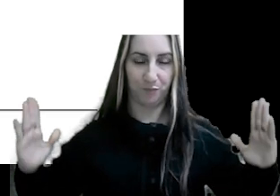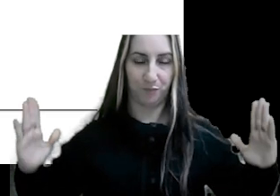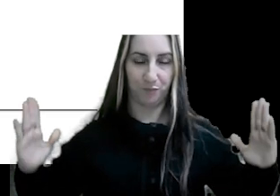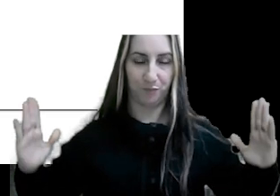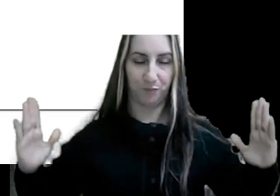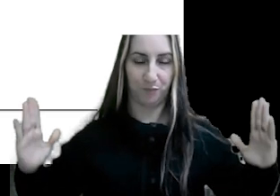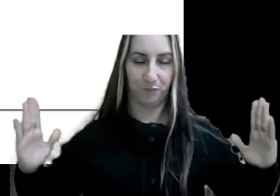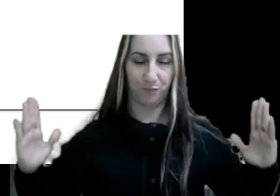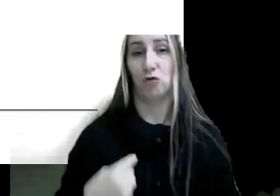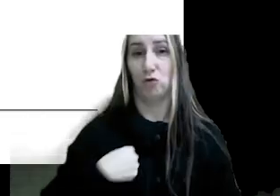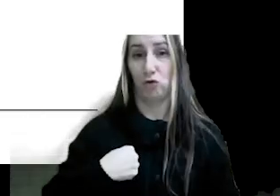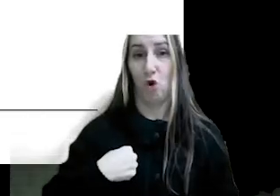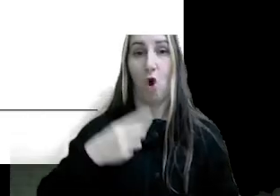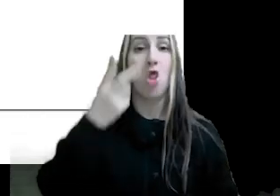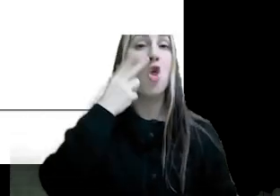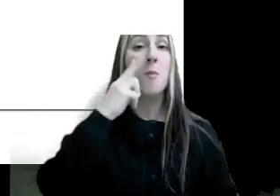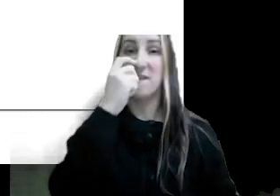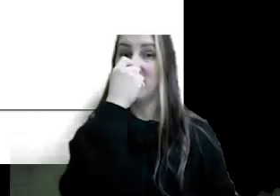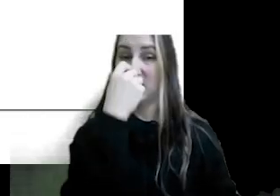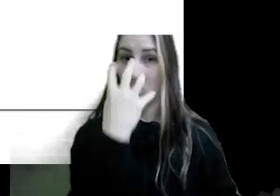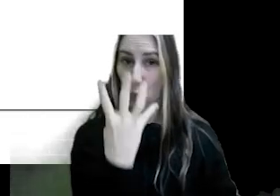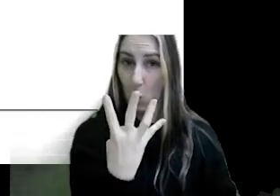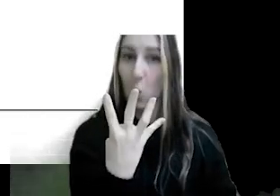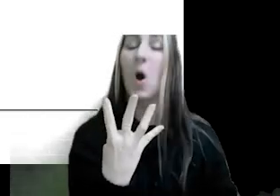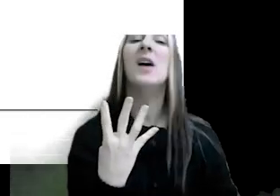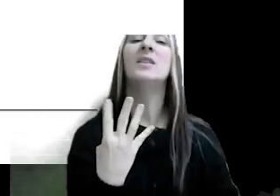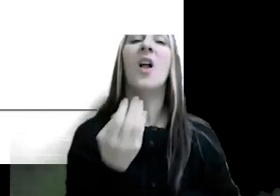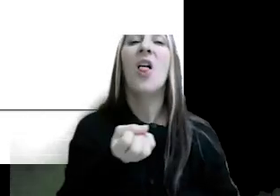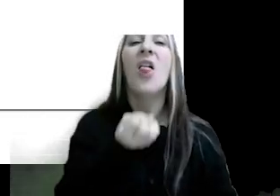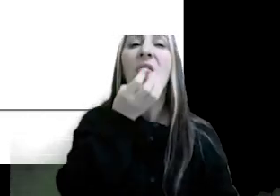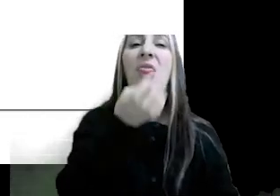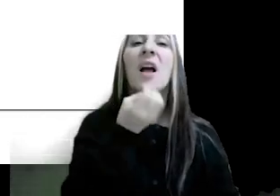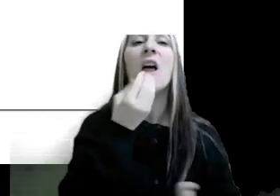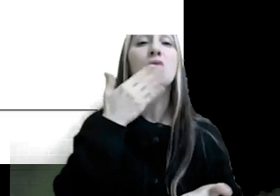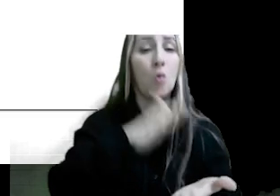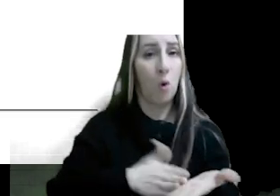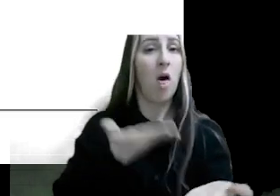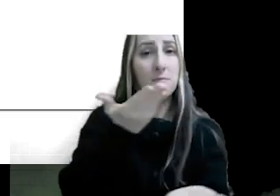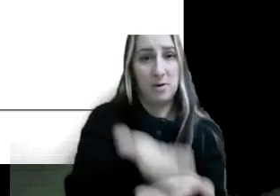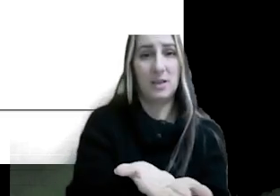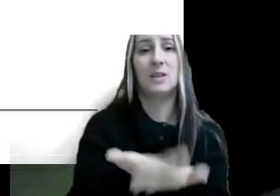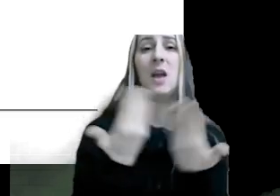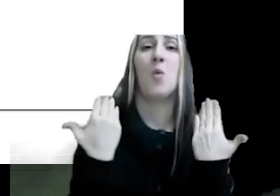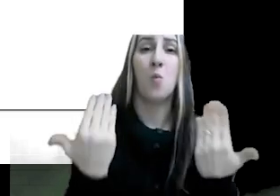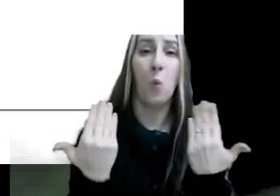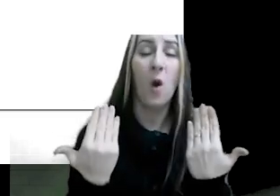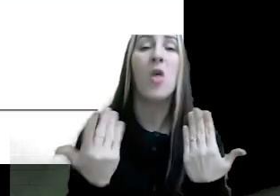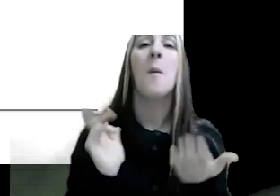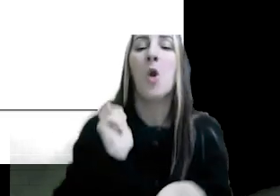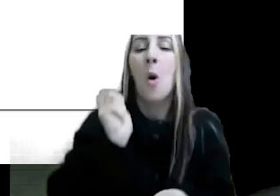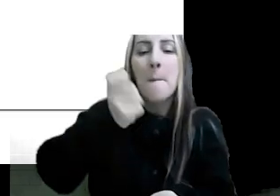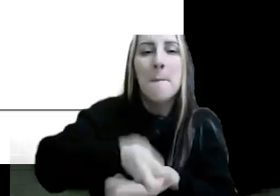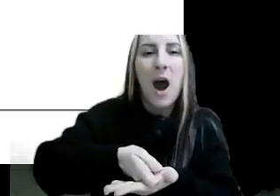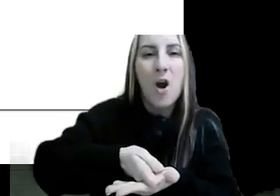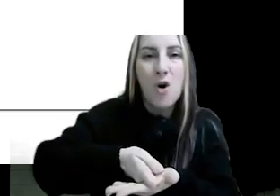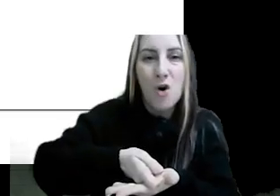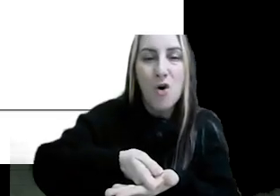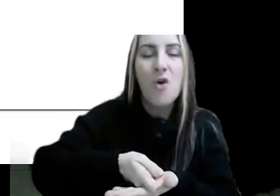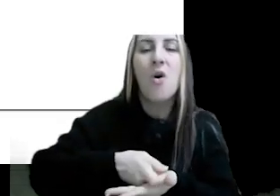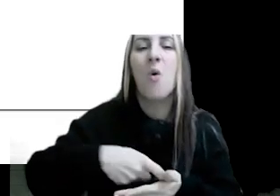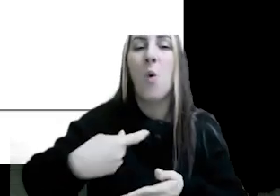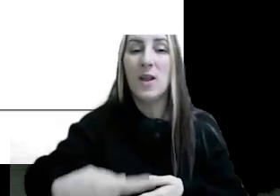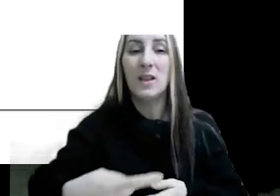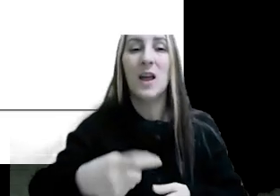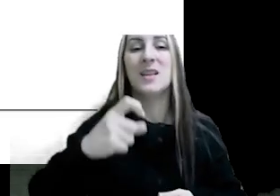en 2024 puedo presentar mis declaraciones juradas, pero el ingreso del pago a cuenta, que se llama